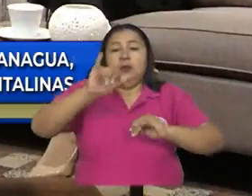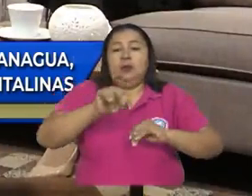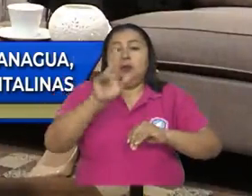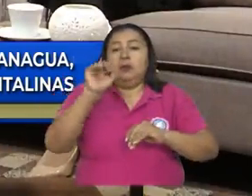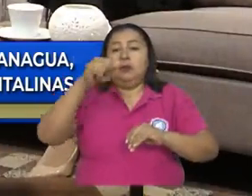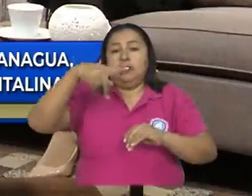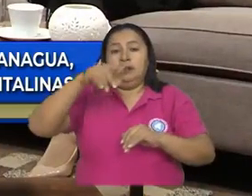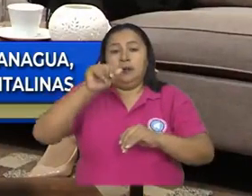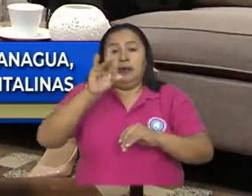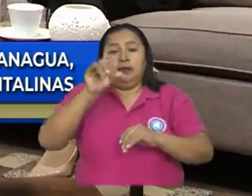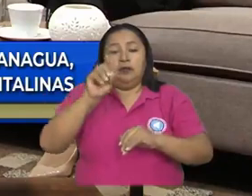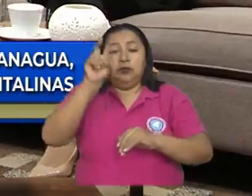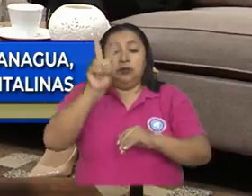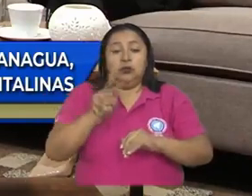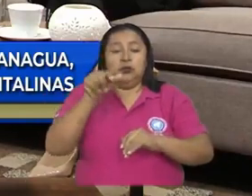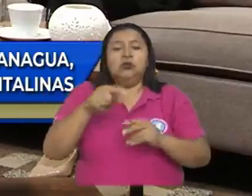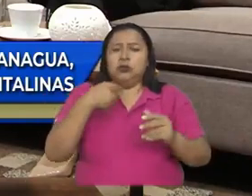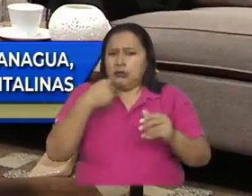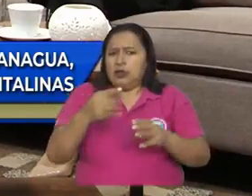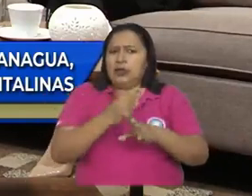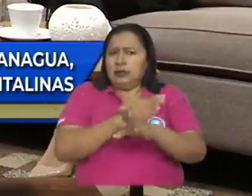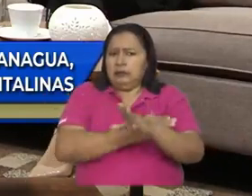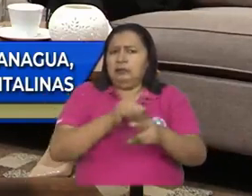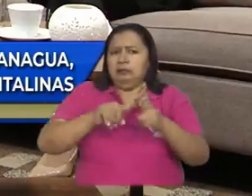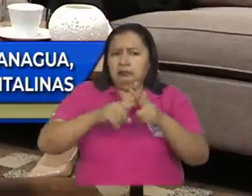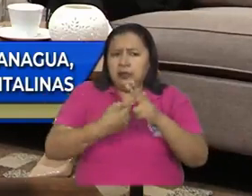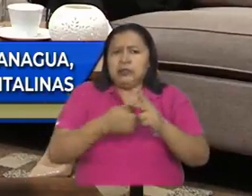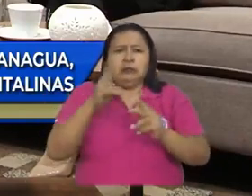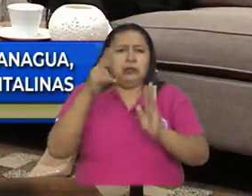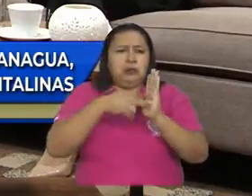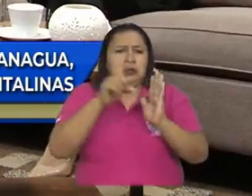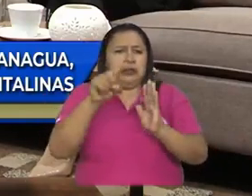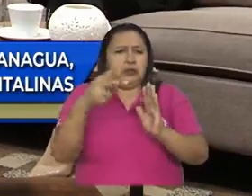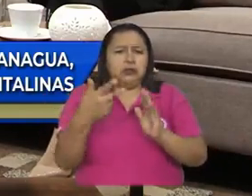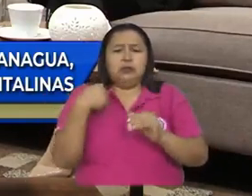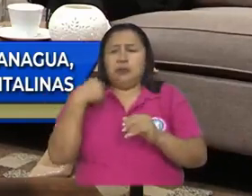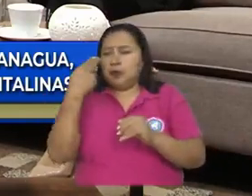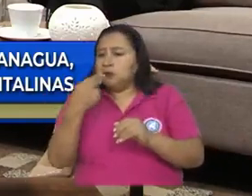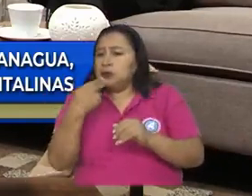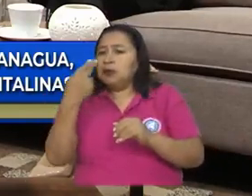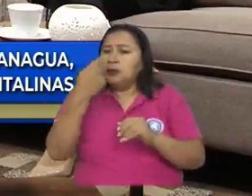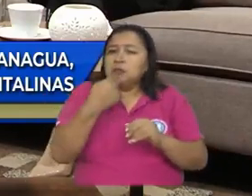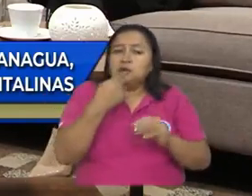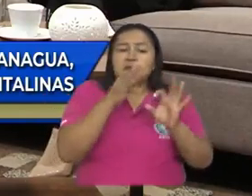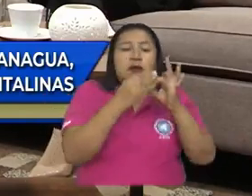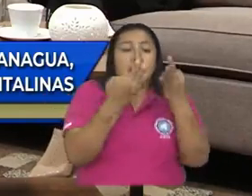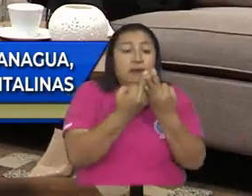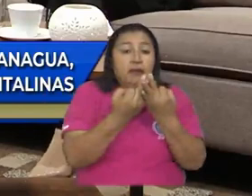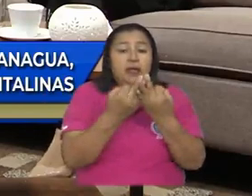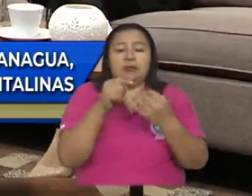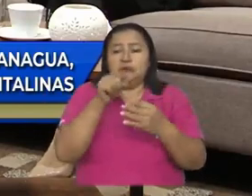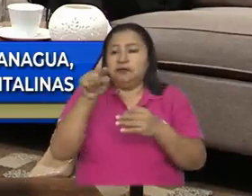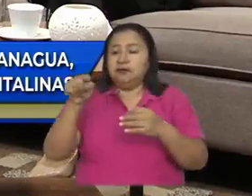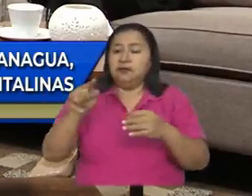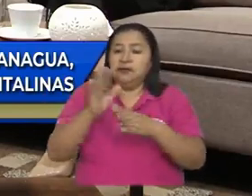iniciamos prácticamente, como te lo mencionaba, desde el 2018, al venir consultando a las familias que van a hacer